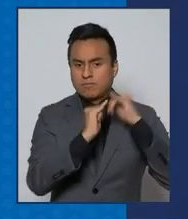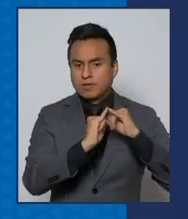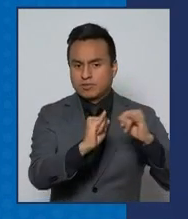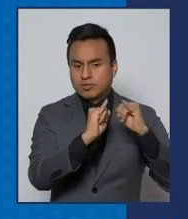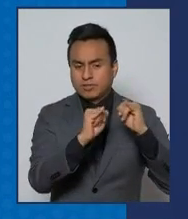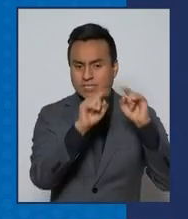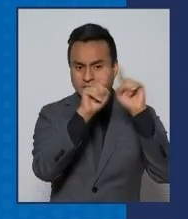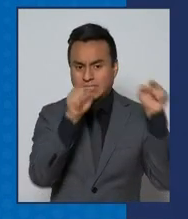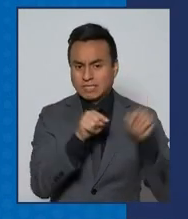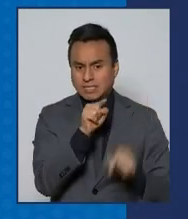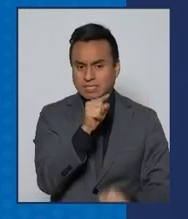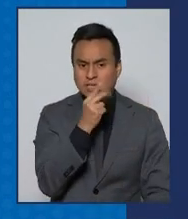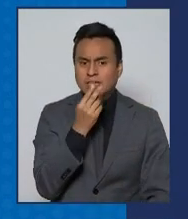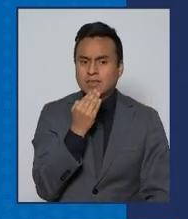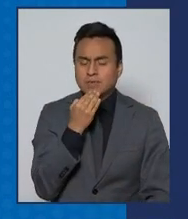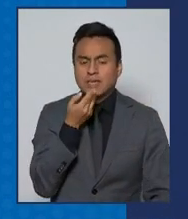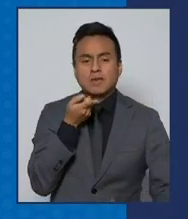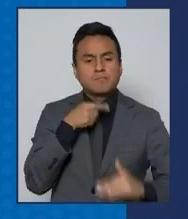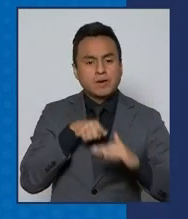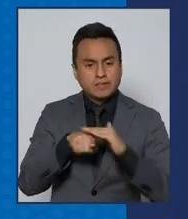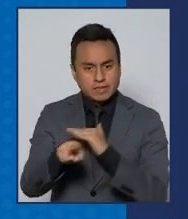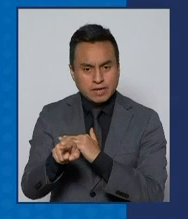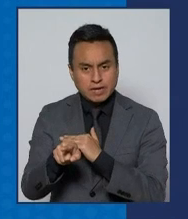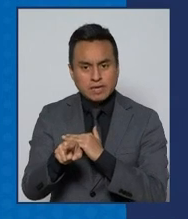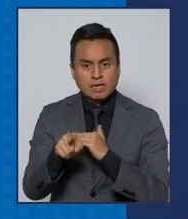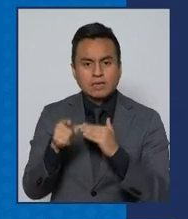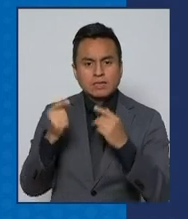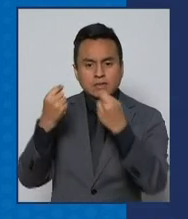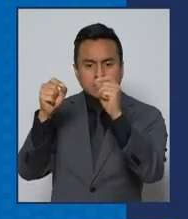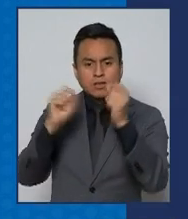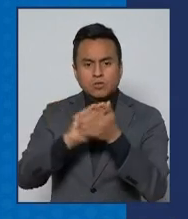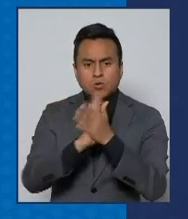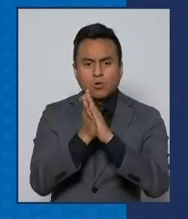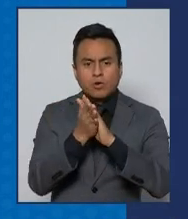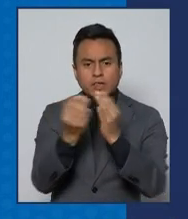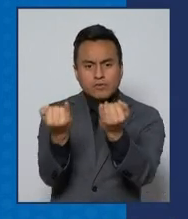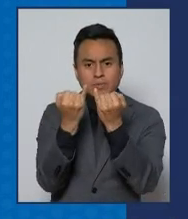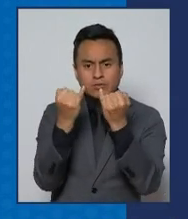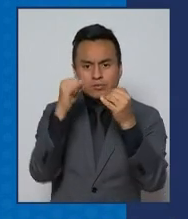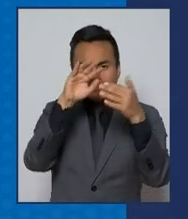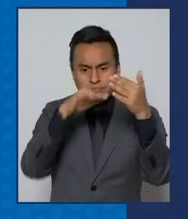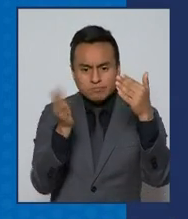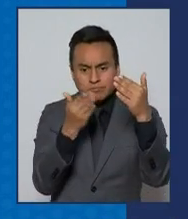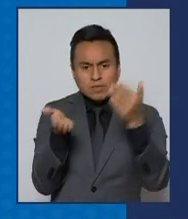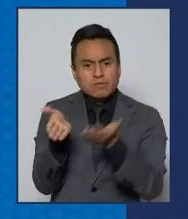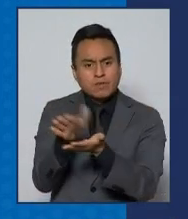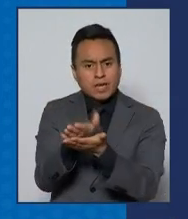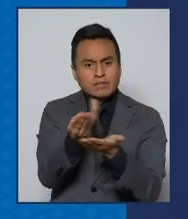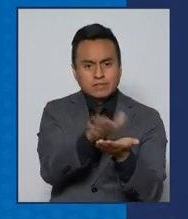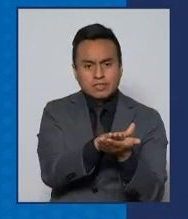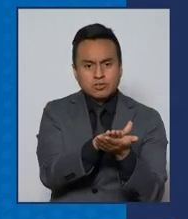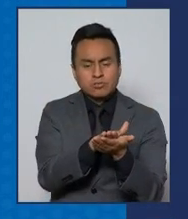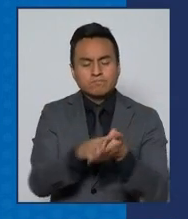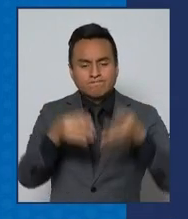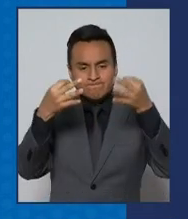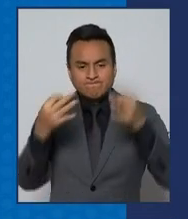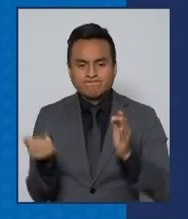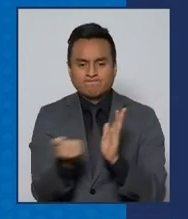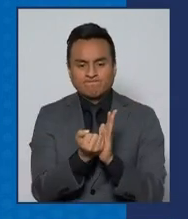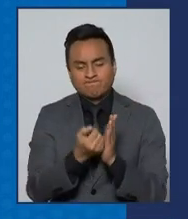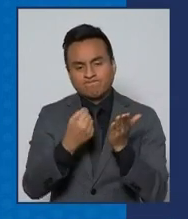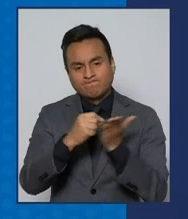datos, sino que hemos ido más allá y hemos revisado toda la base de datos de los fallecidos